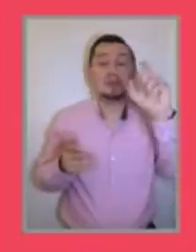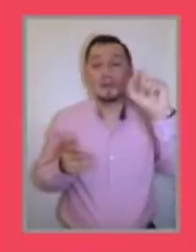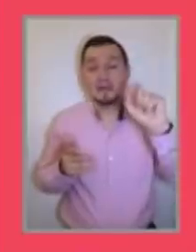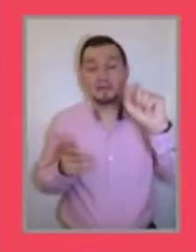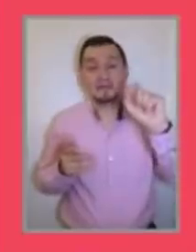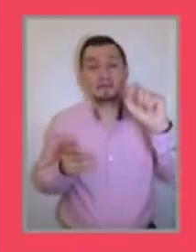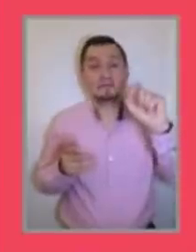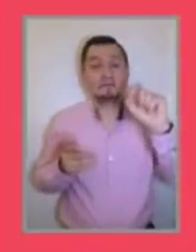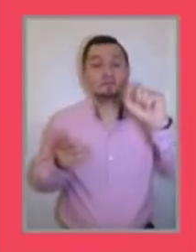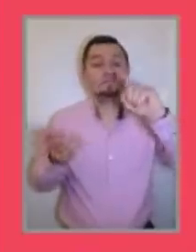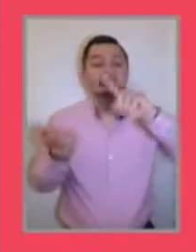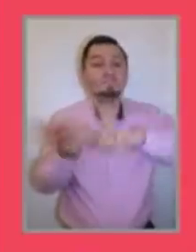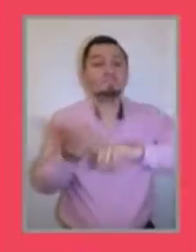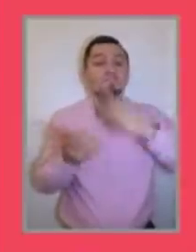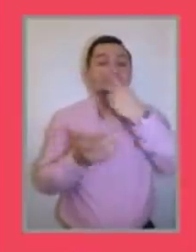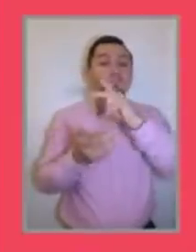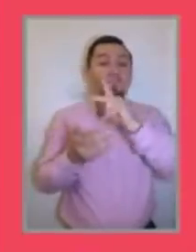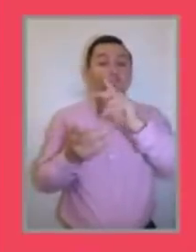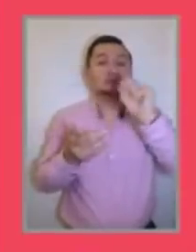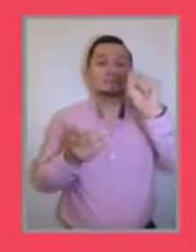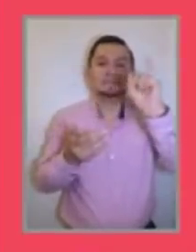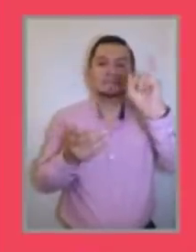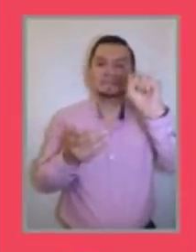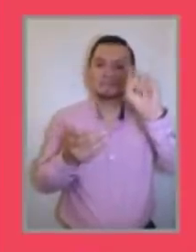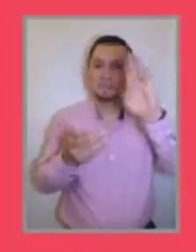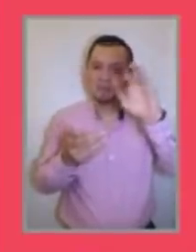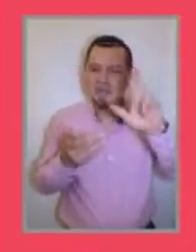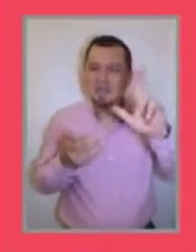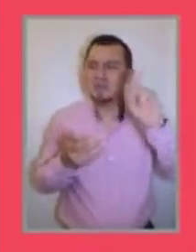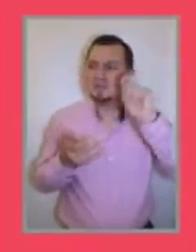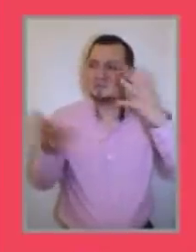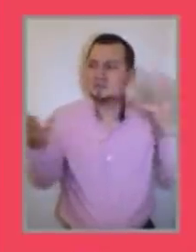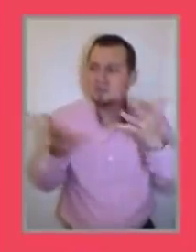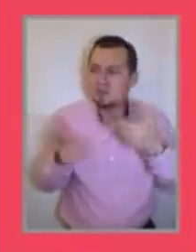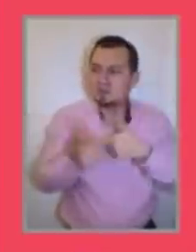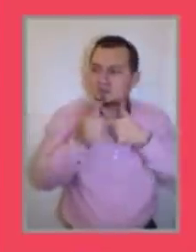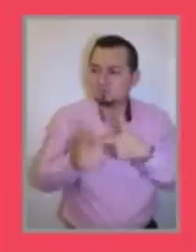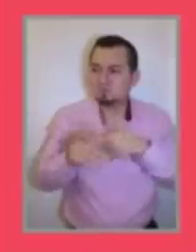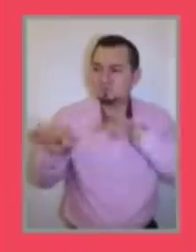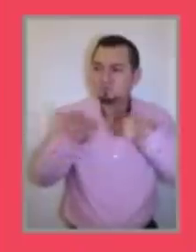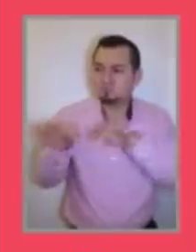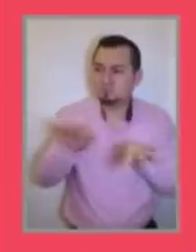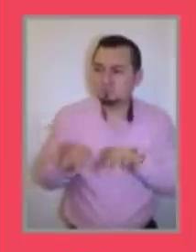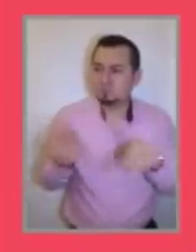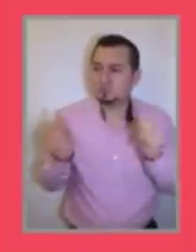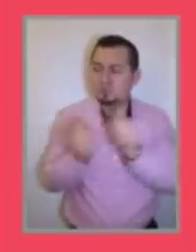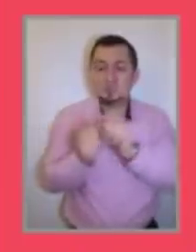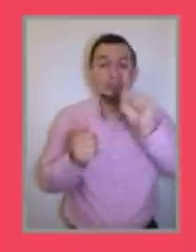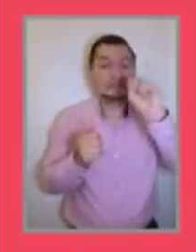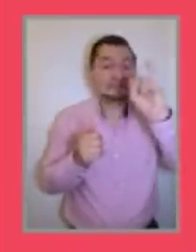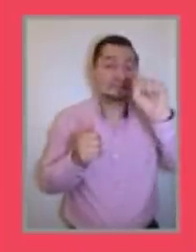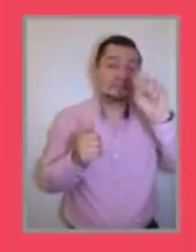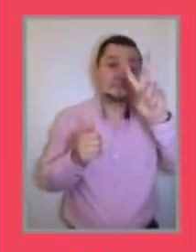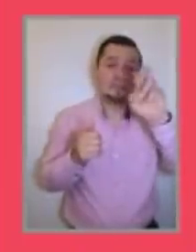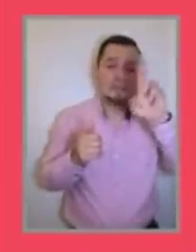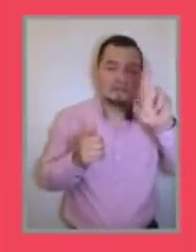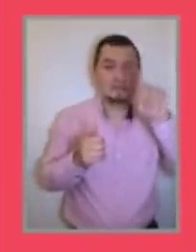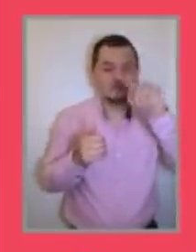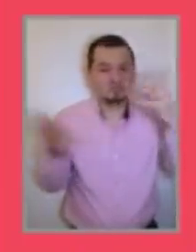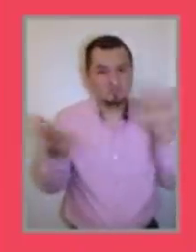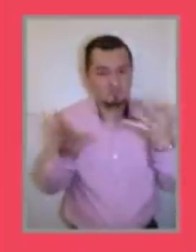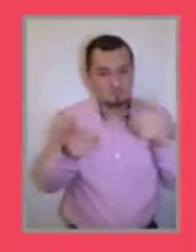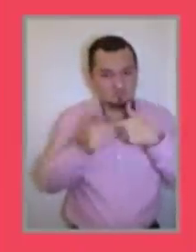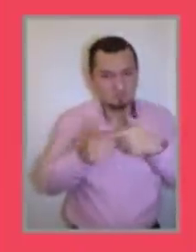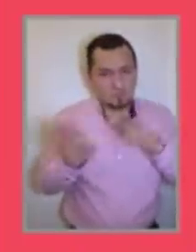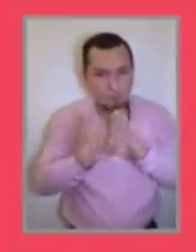57,220 a través del sistema CISBER. Quiere decir que hemos hecho pues muchísimas más con radar, y esto nos permite también tener un mejor